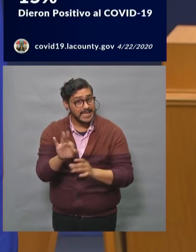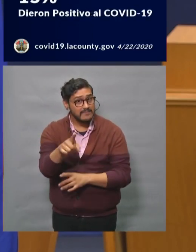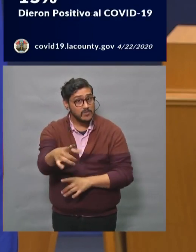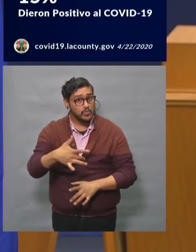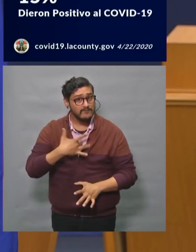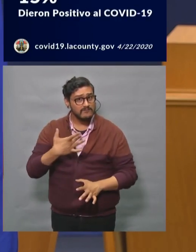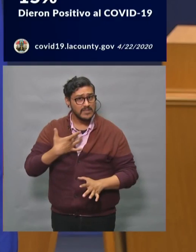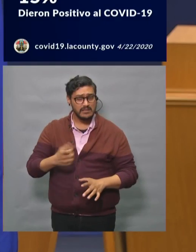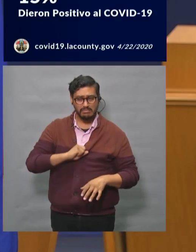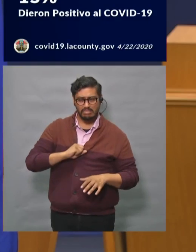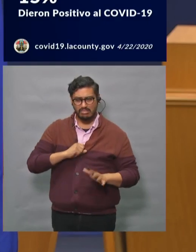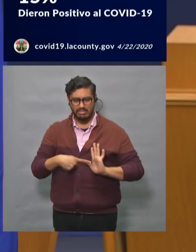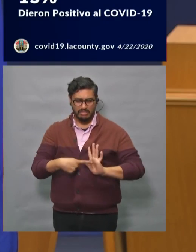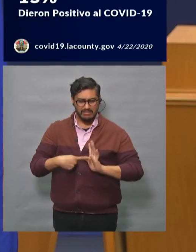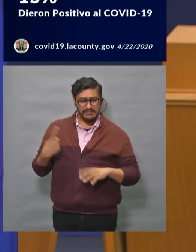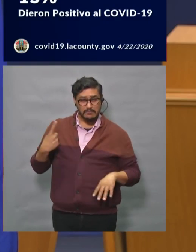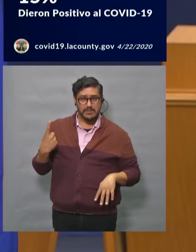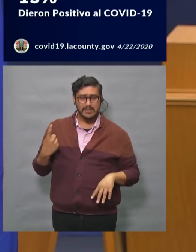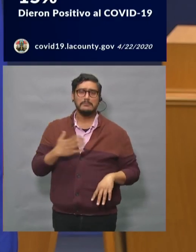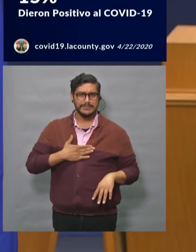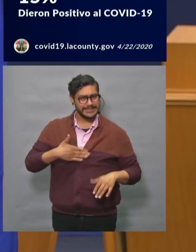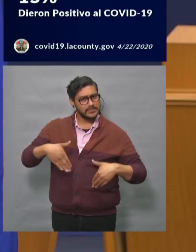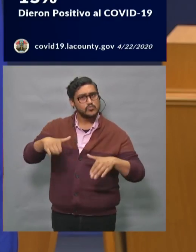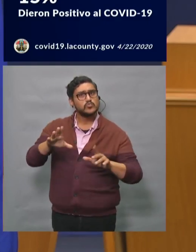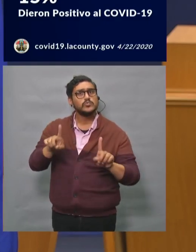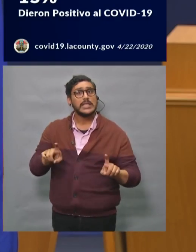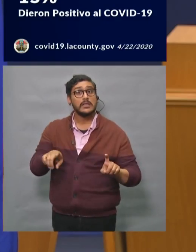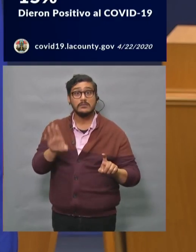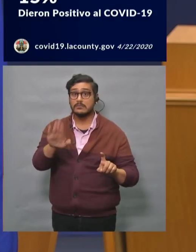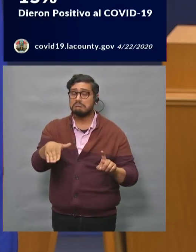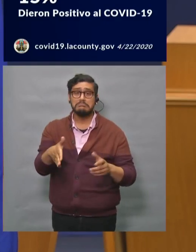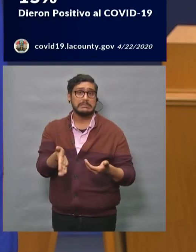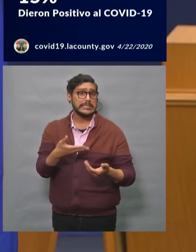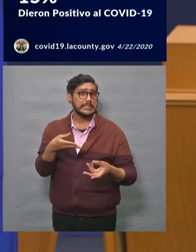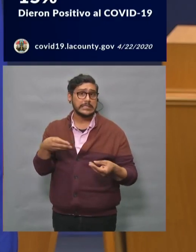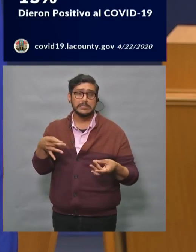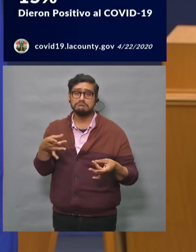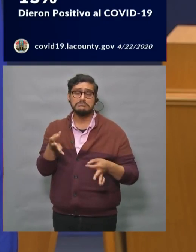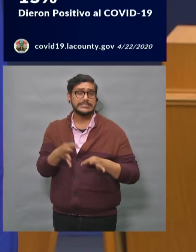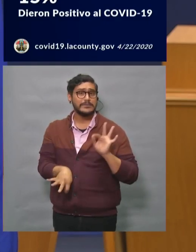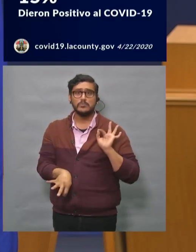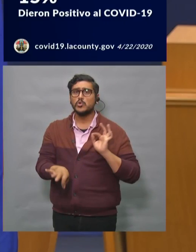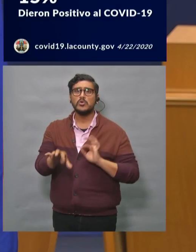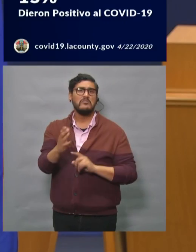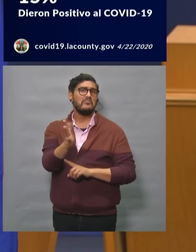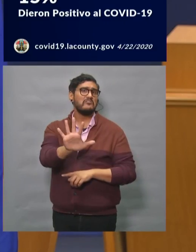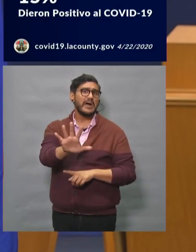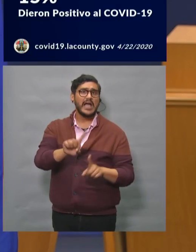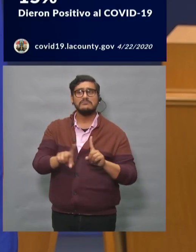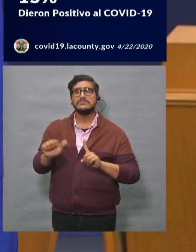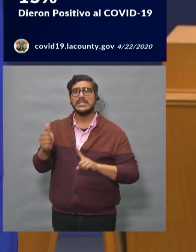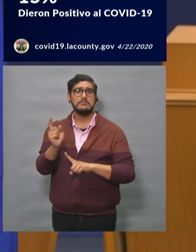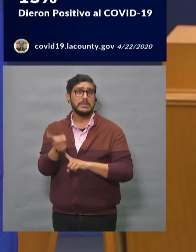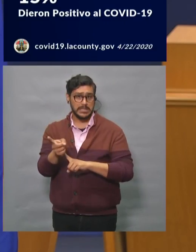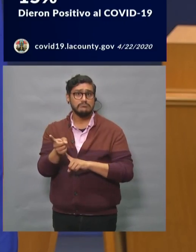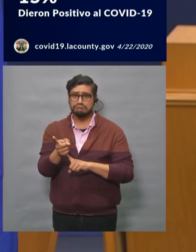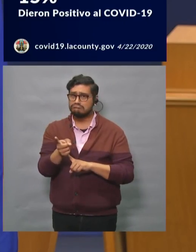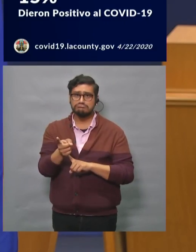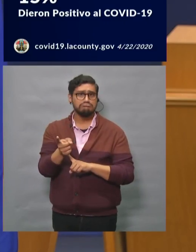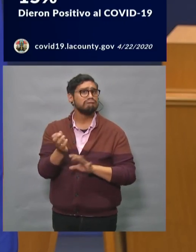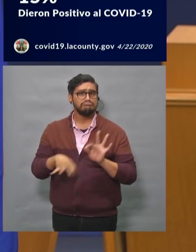síntomas. La prueba es bastante fácil, solo toma de 5 a 10 minutos y es segura.